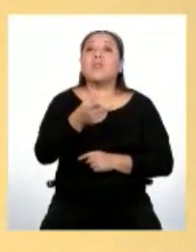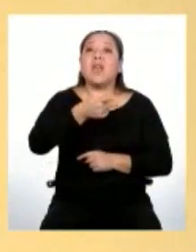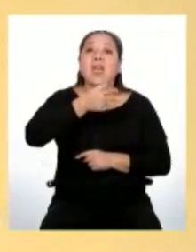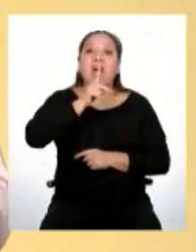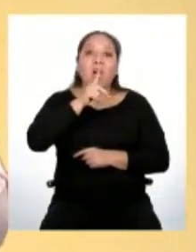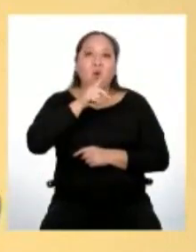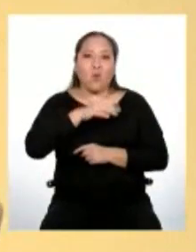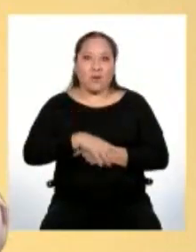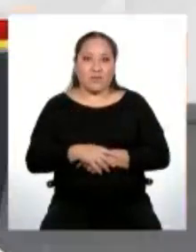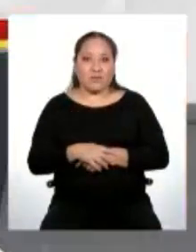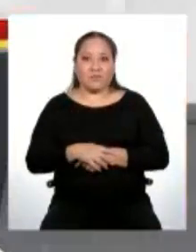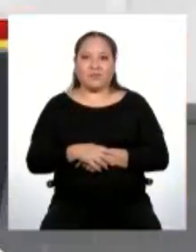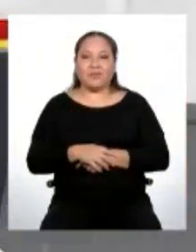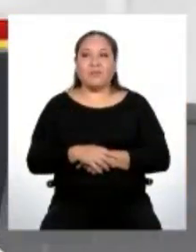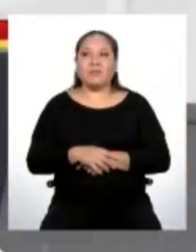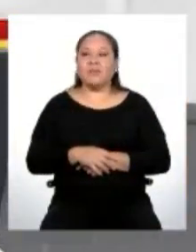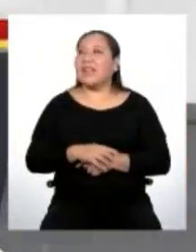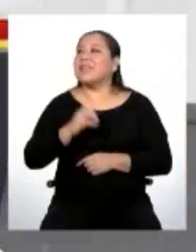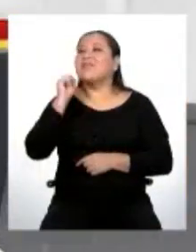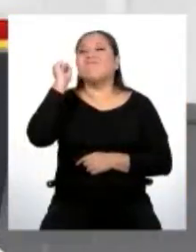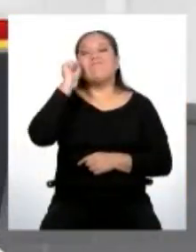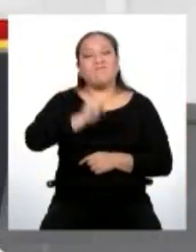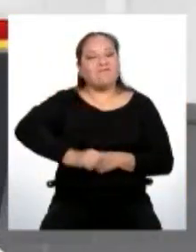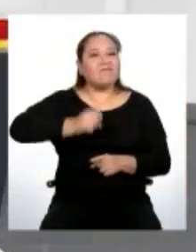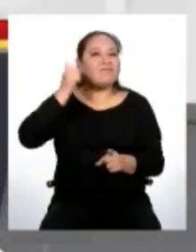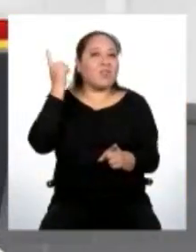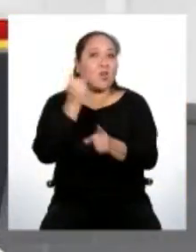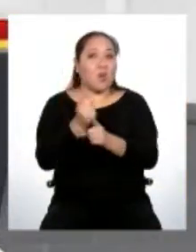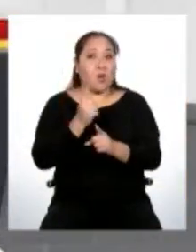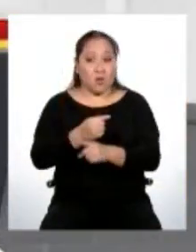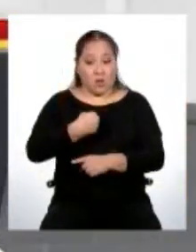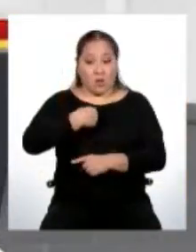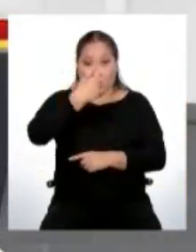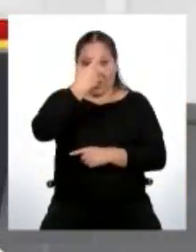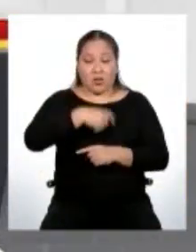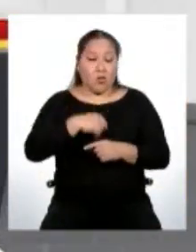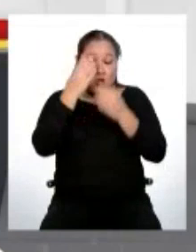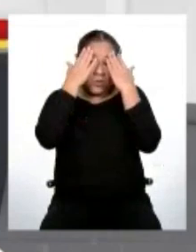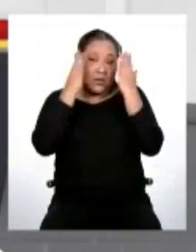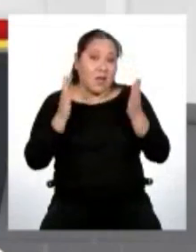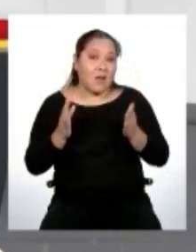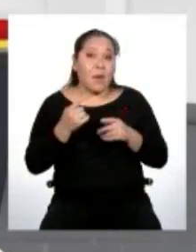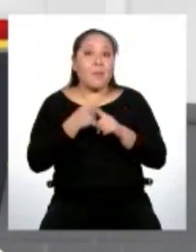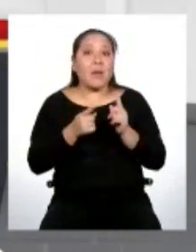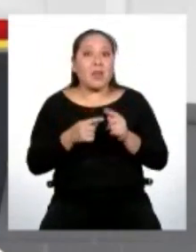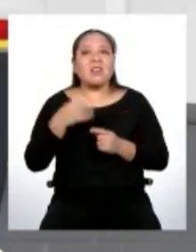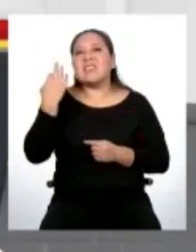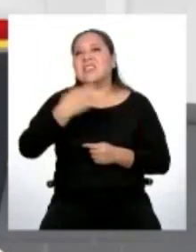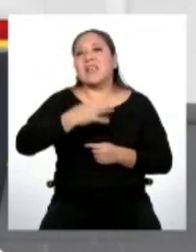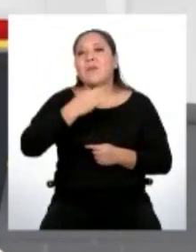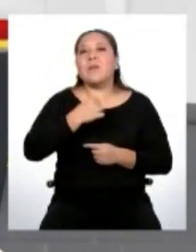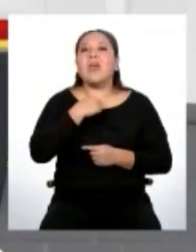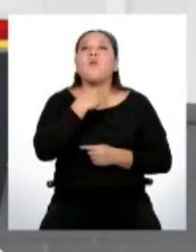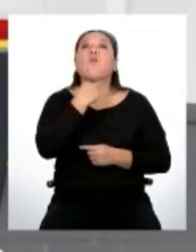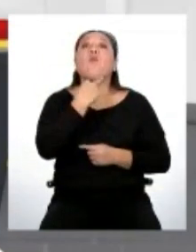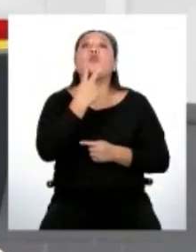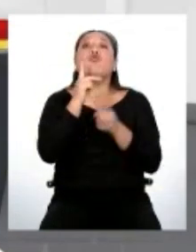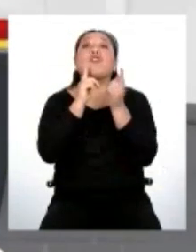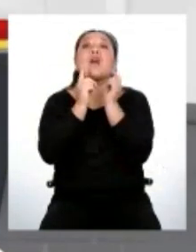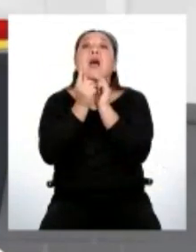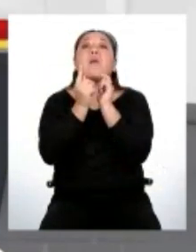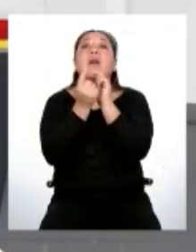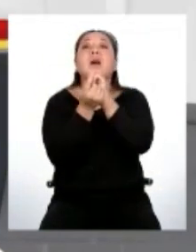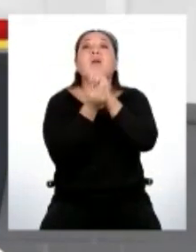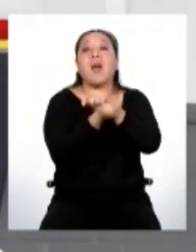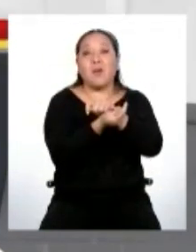sensación distinta. Exacto. Uno cuando lo hace no lo nota, pero constantemente modulamos